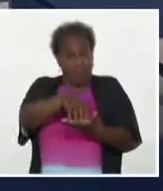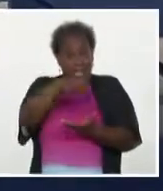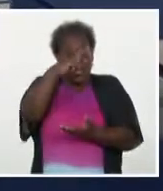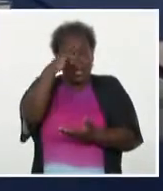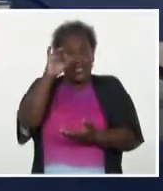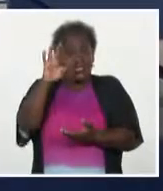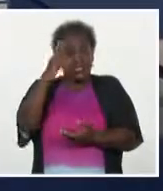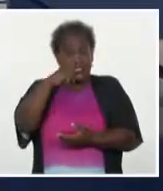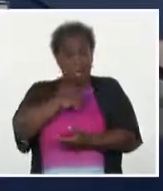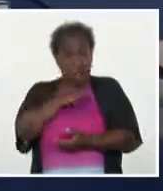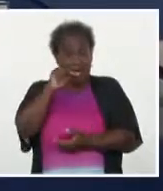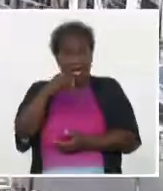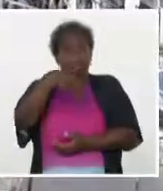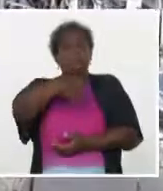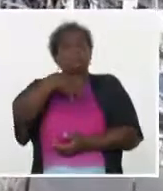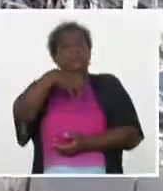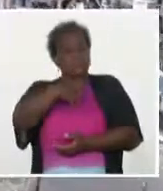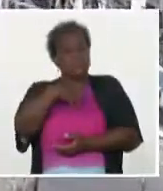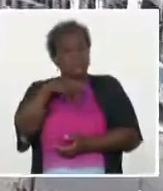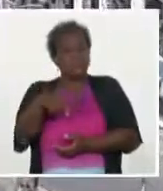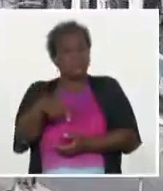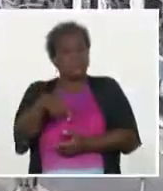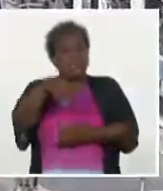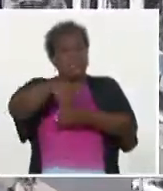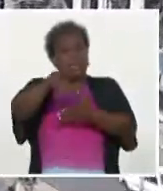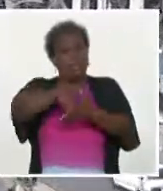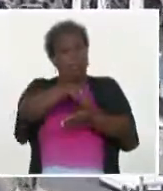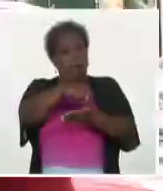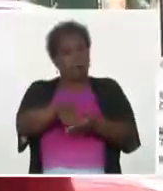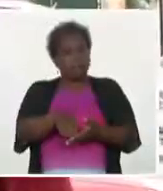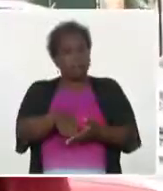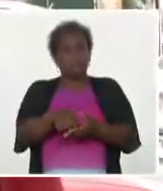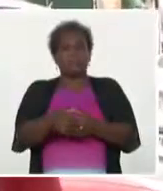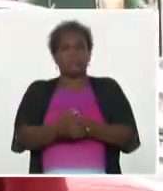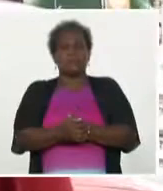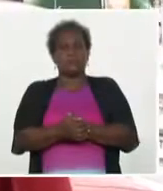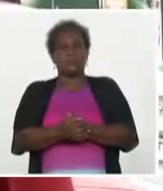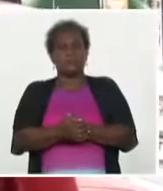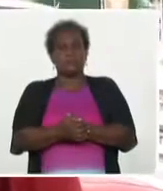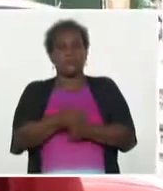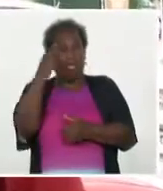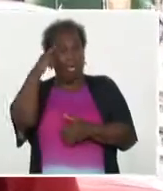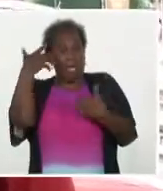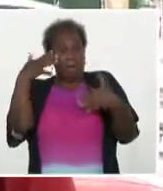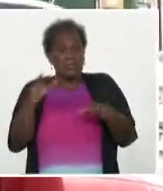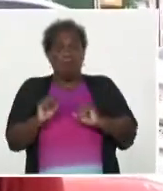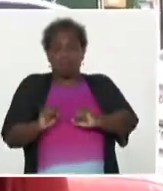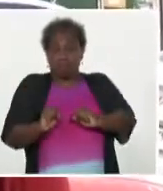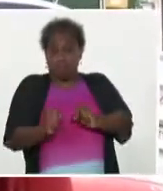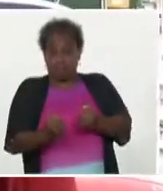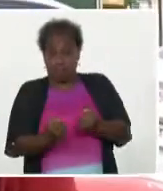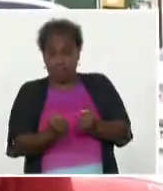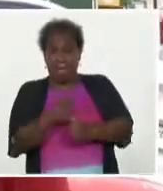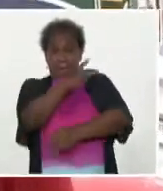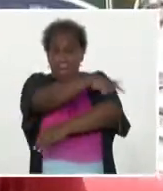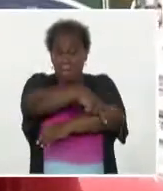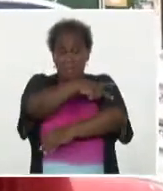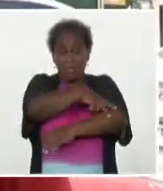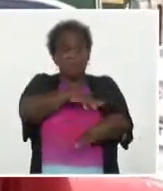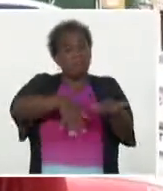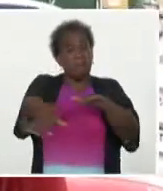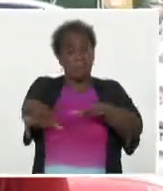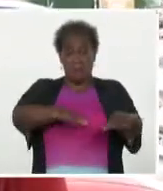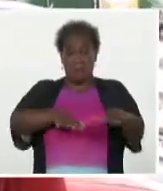con sus instituciones legislativas, ejecutivas y judiciales. A pesar de las presiones, Siria ultima